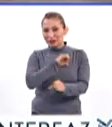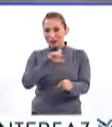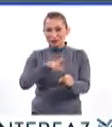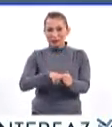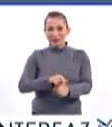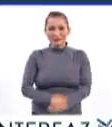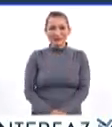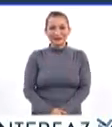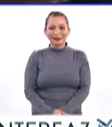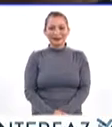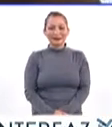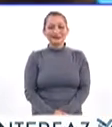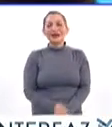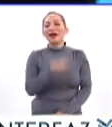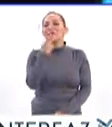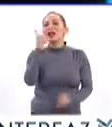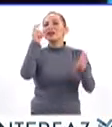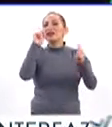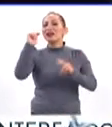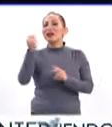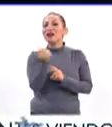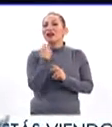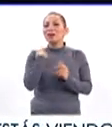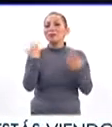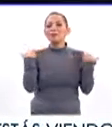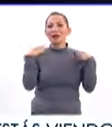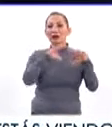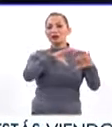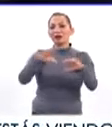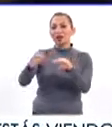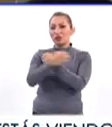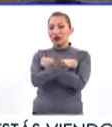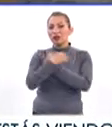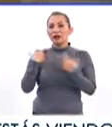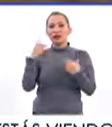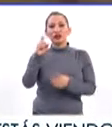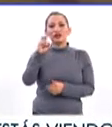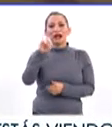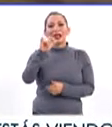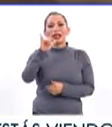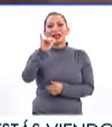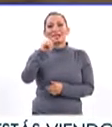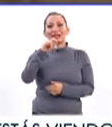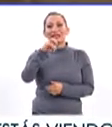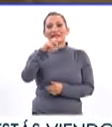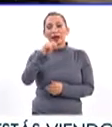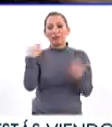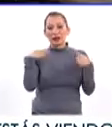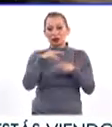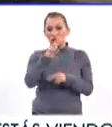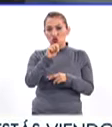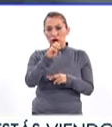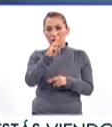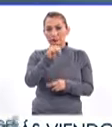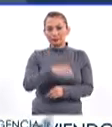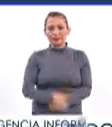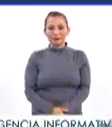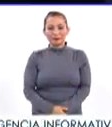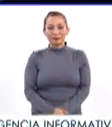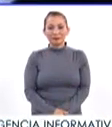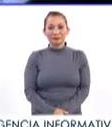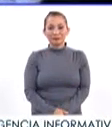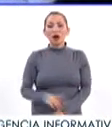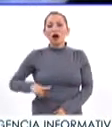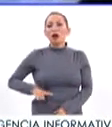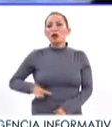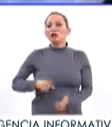día. Hablaremos de tecnología, docencia y educación con la doctora Lilia de la Trinidad Mora, profesora de la UNAM.